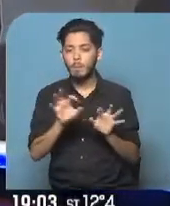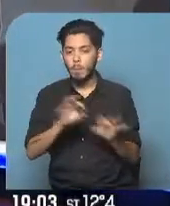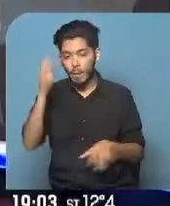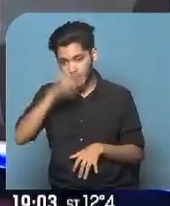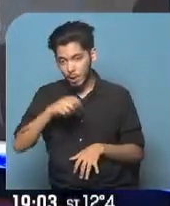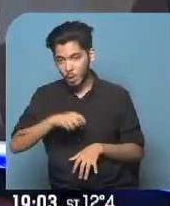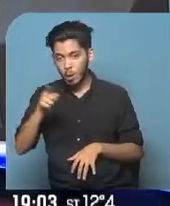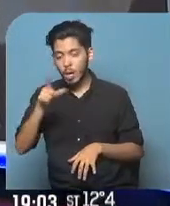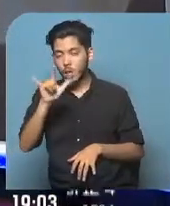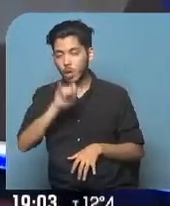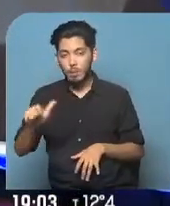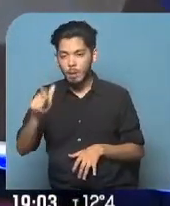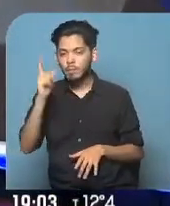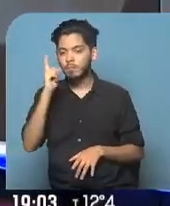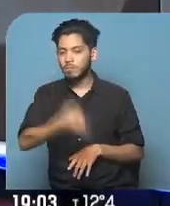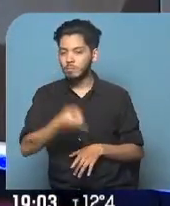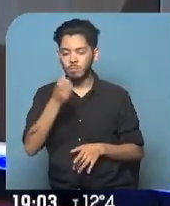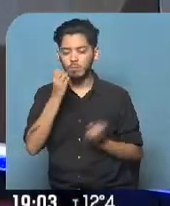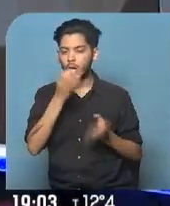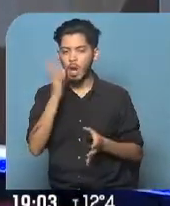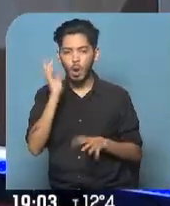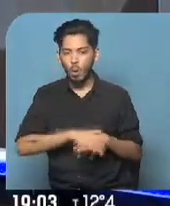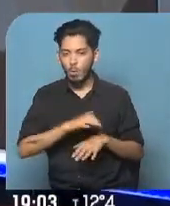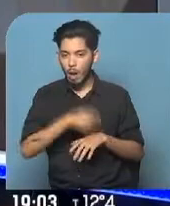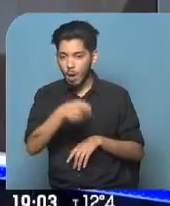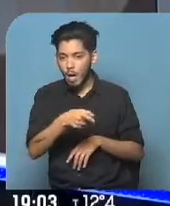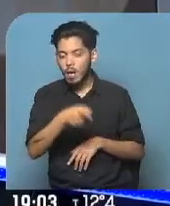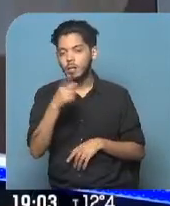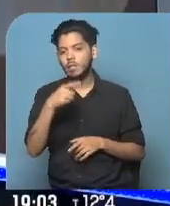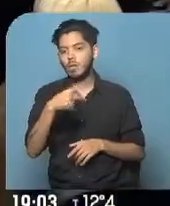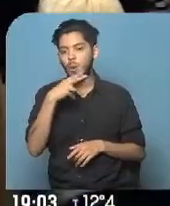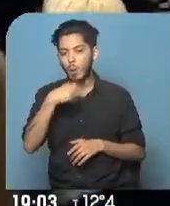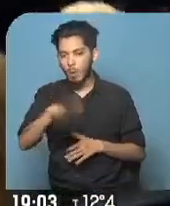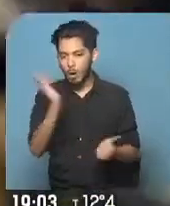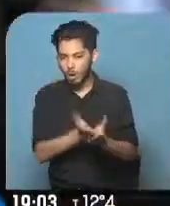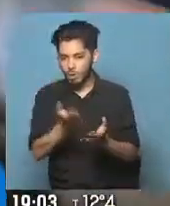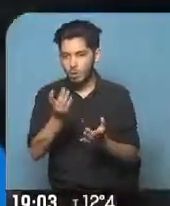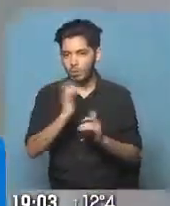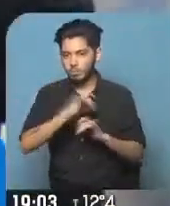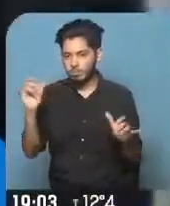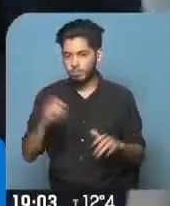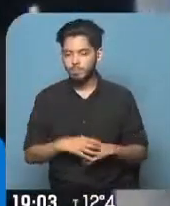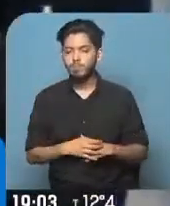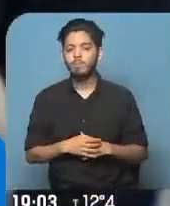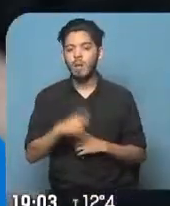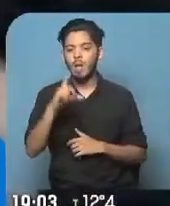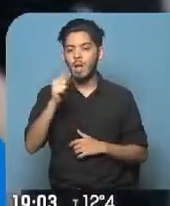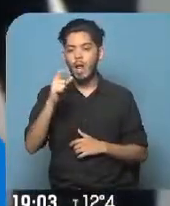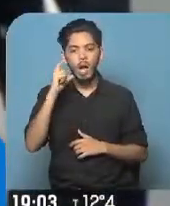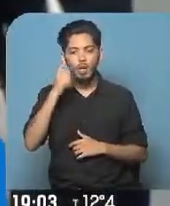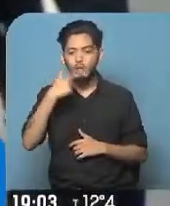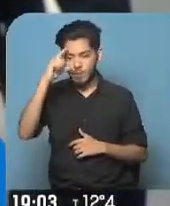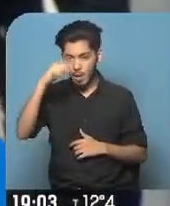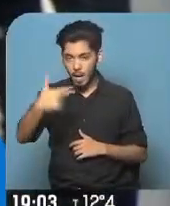lo declaró culpable y el viernes va a dar a conocer la condena daniel lagóstena fue